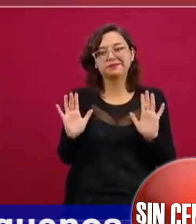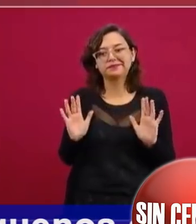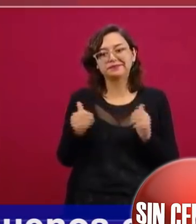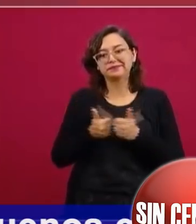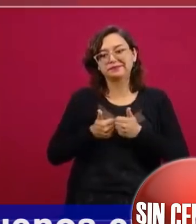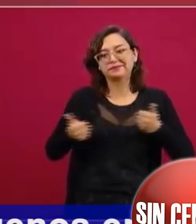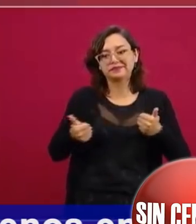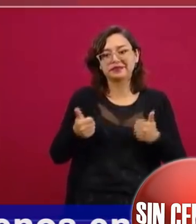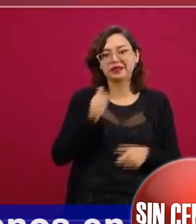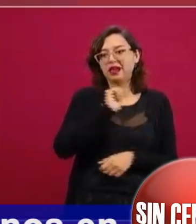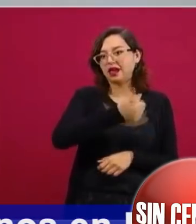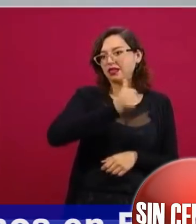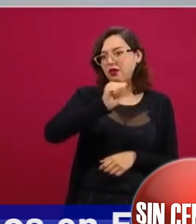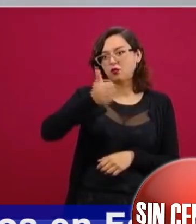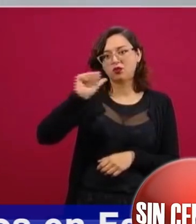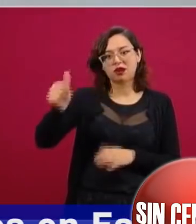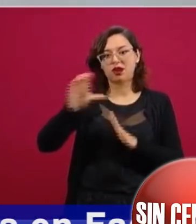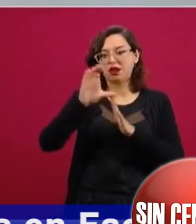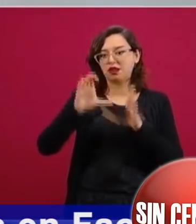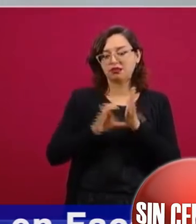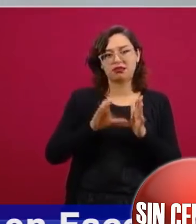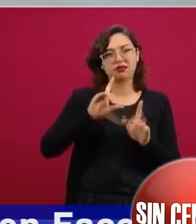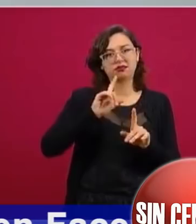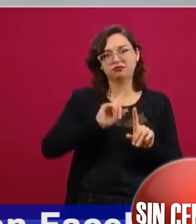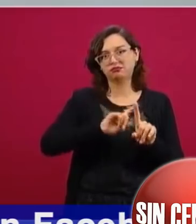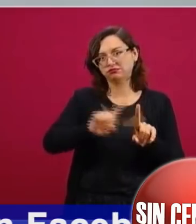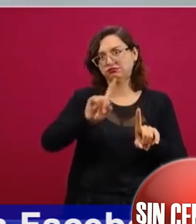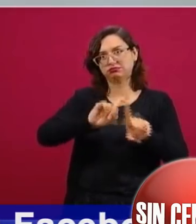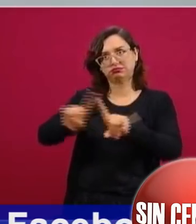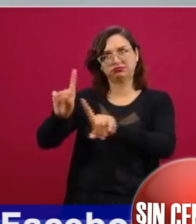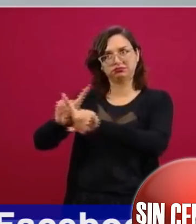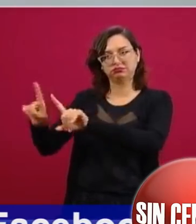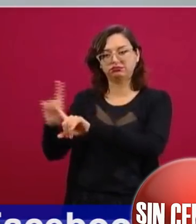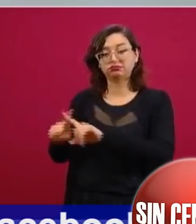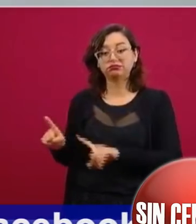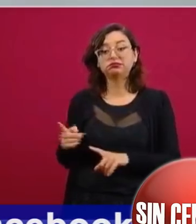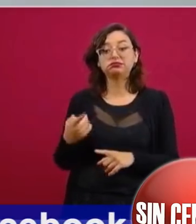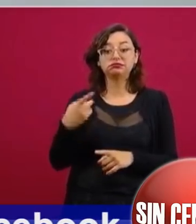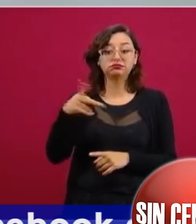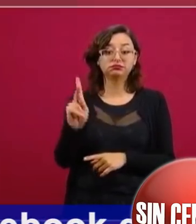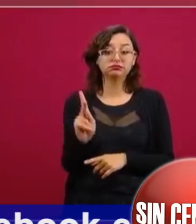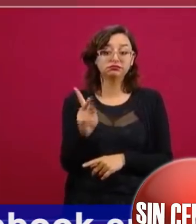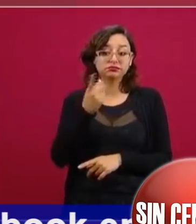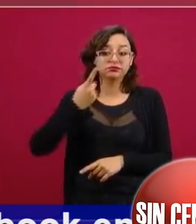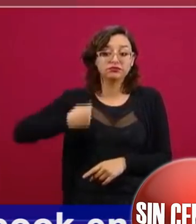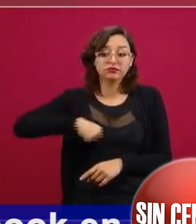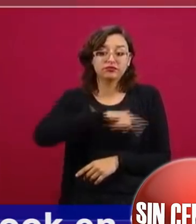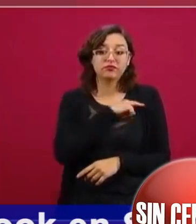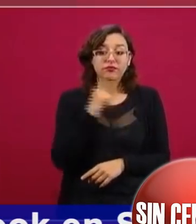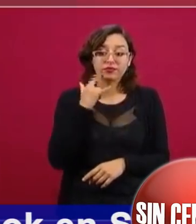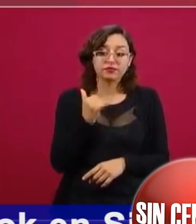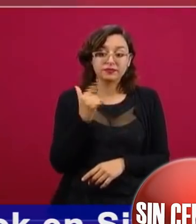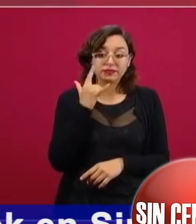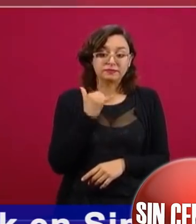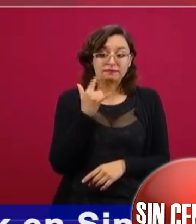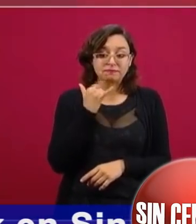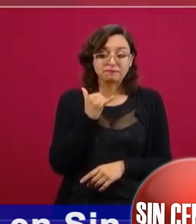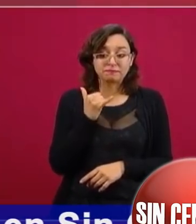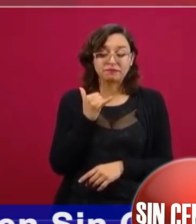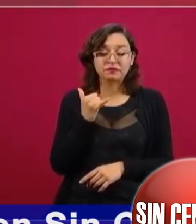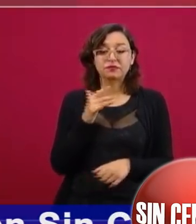de ellas tiene su propio calendario. Lo que vamos a tratar de hacer es